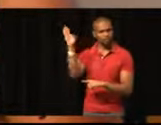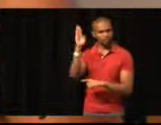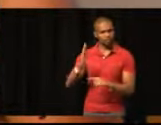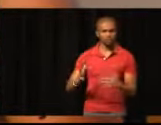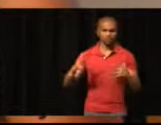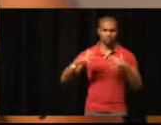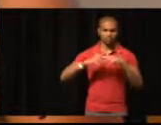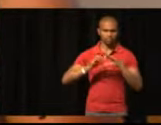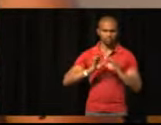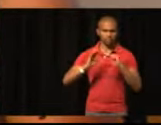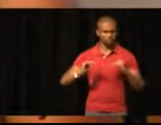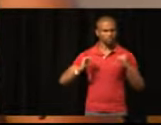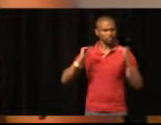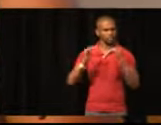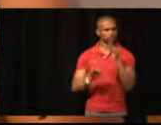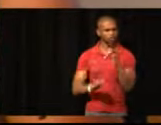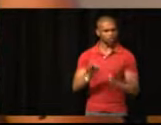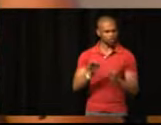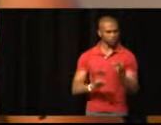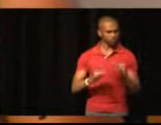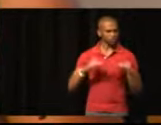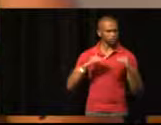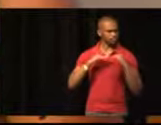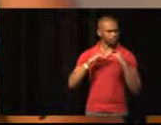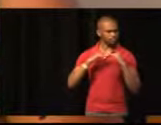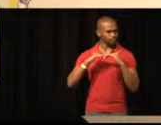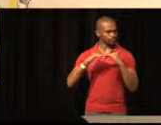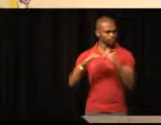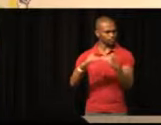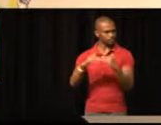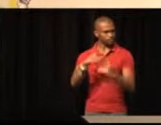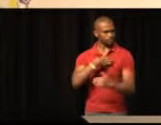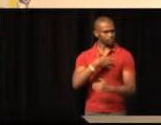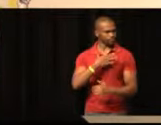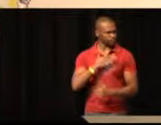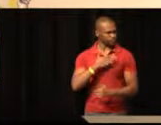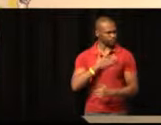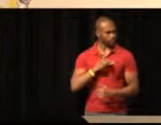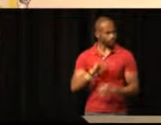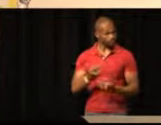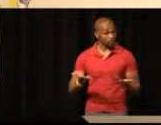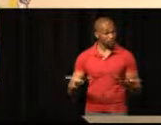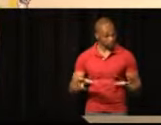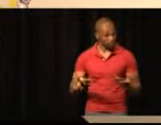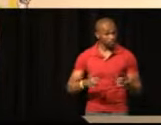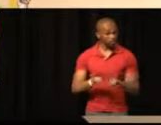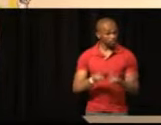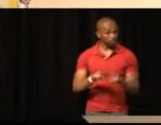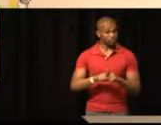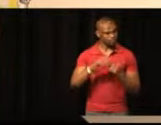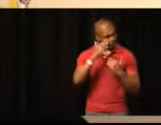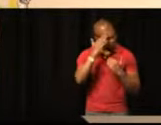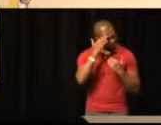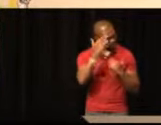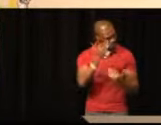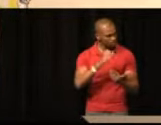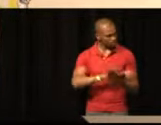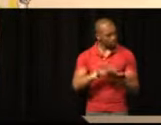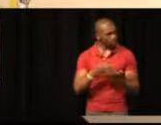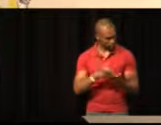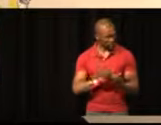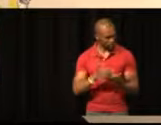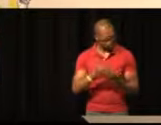contribuir para un Brasil con mayor democracia, mayor justicia y equidad. Esa sería mi aspiración. Y aprovecho este momento también para agradecer a